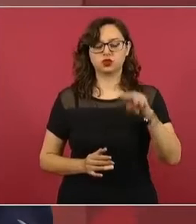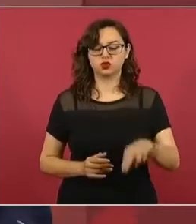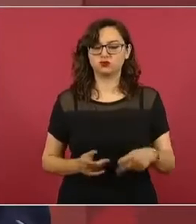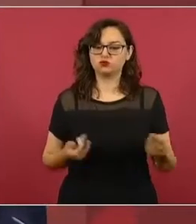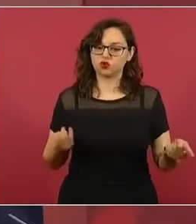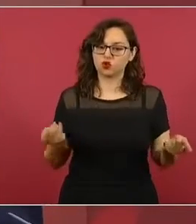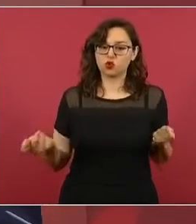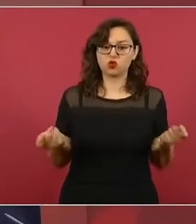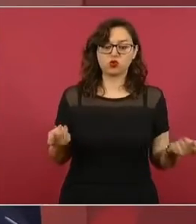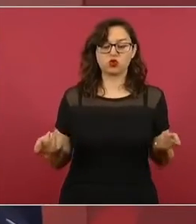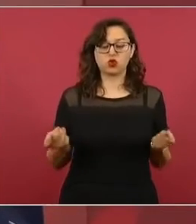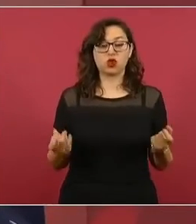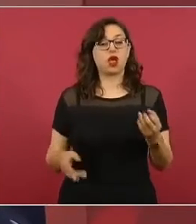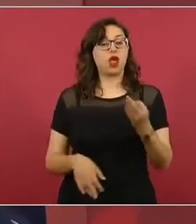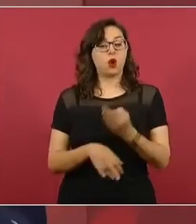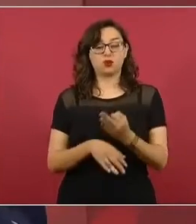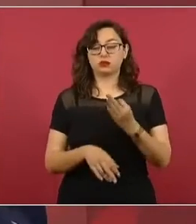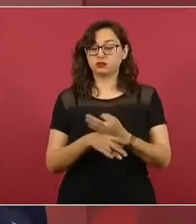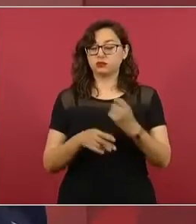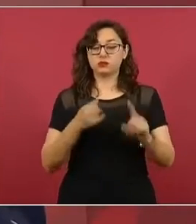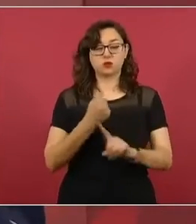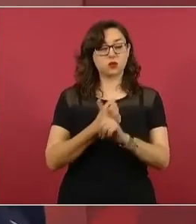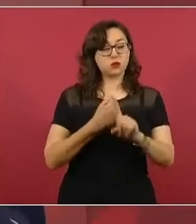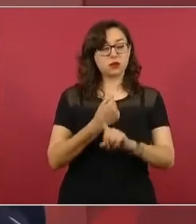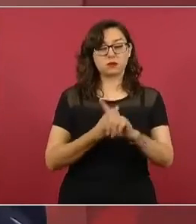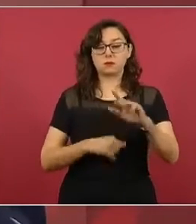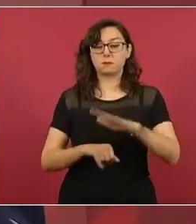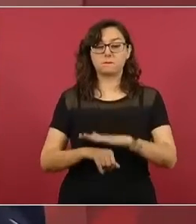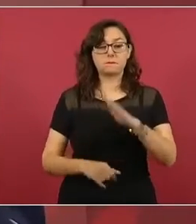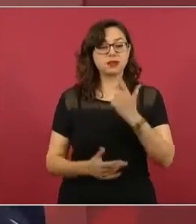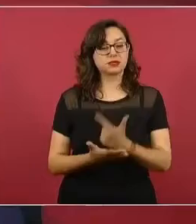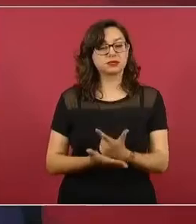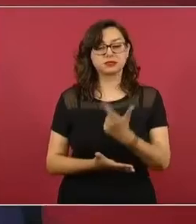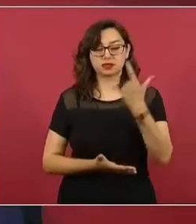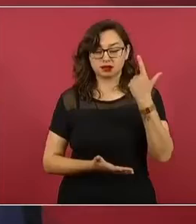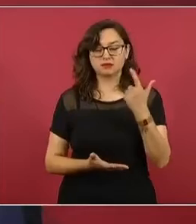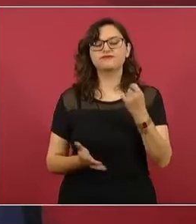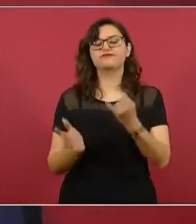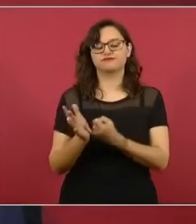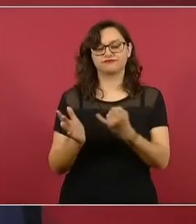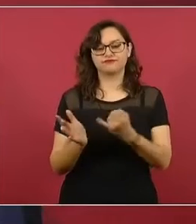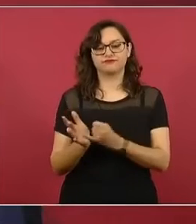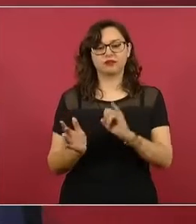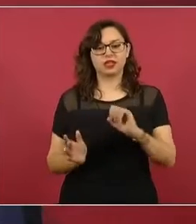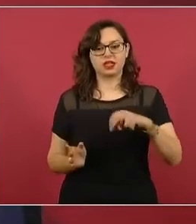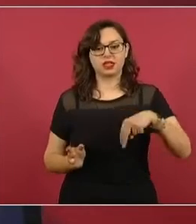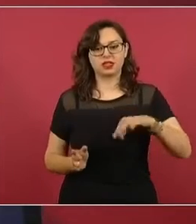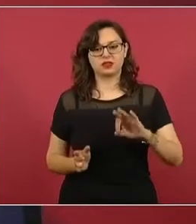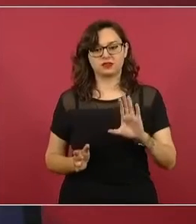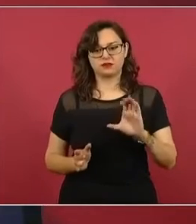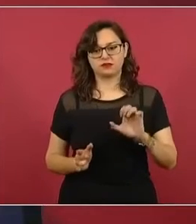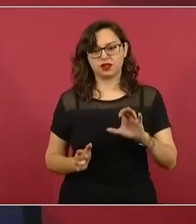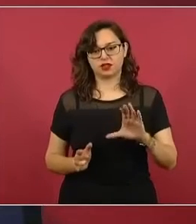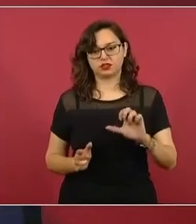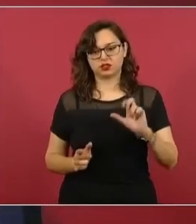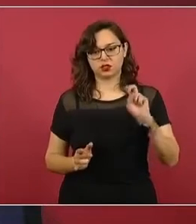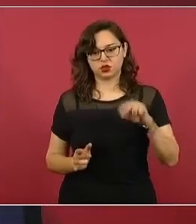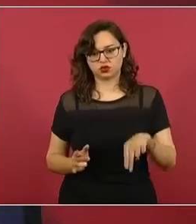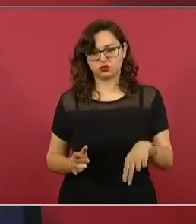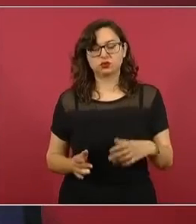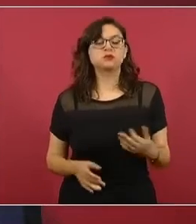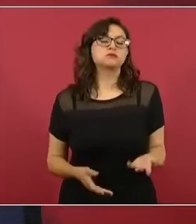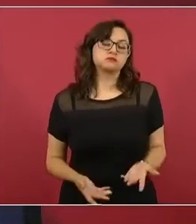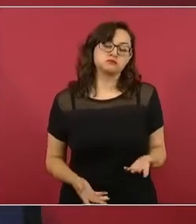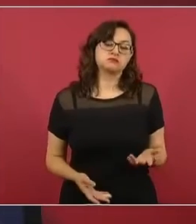problemas de otro tipo. Para empezar, hay gobernabilidad, hay